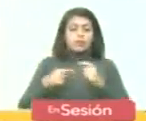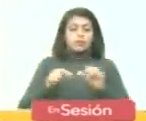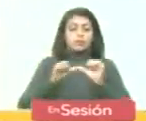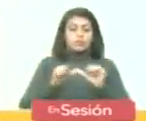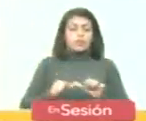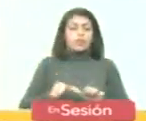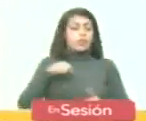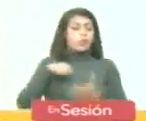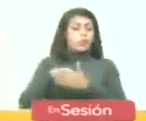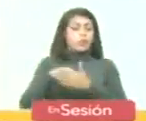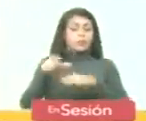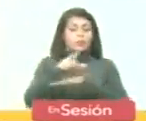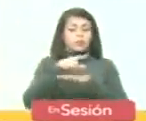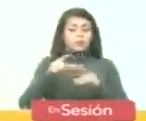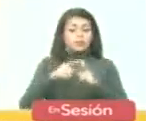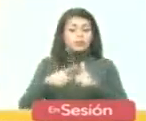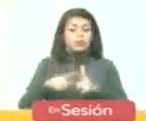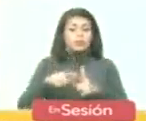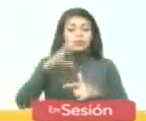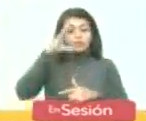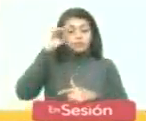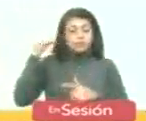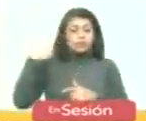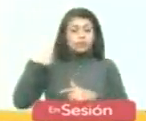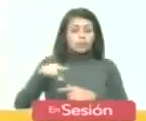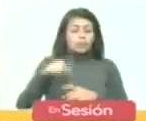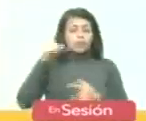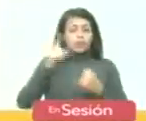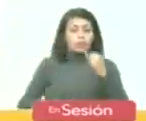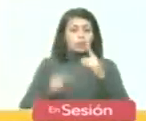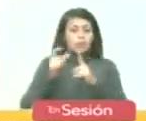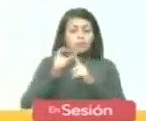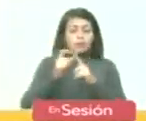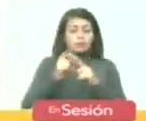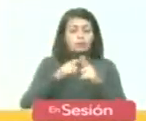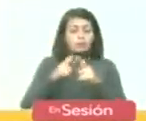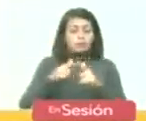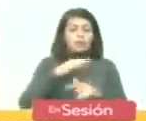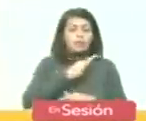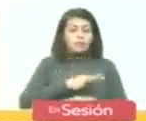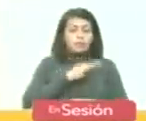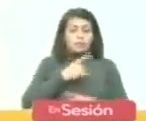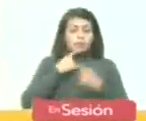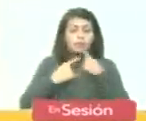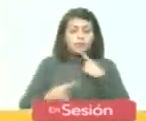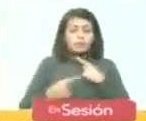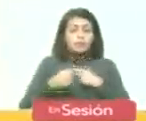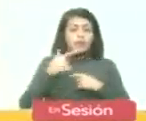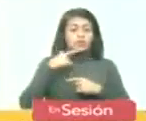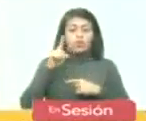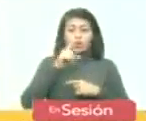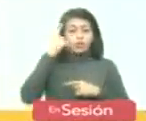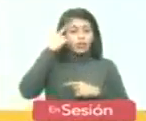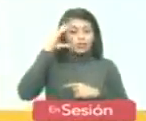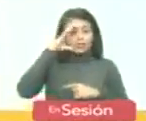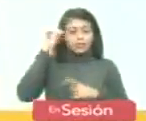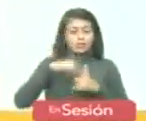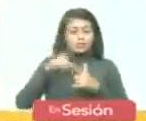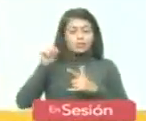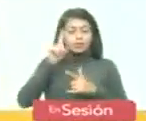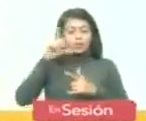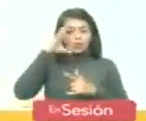golpe de Estado, Dios tiene la última palabra. Señor, se lo dice a un ateo, Dios no